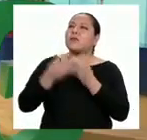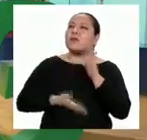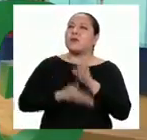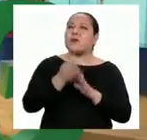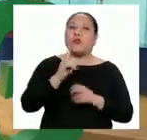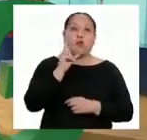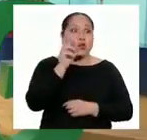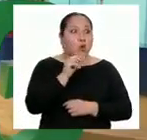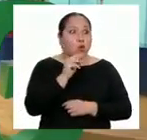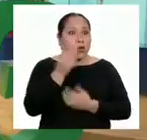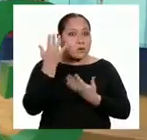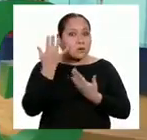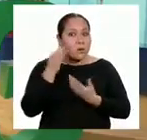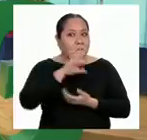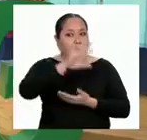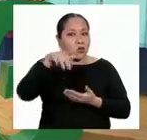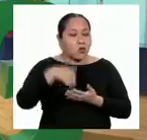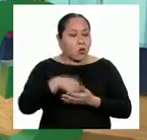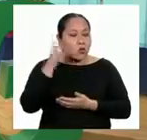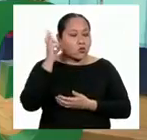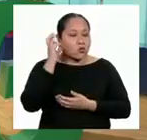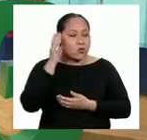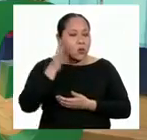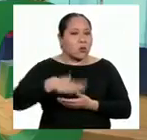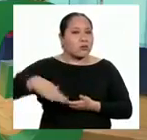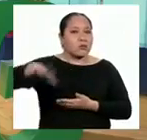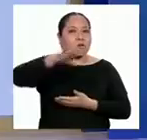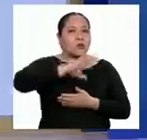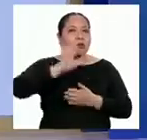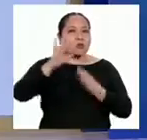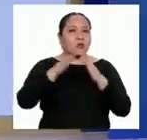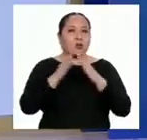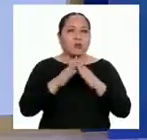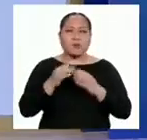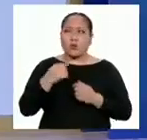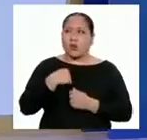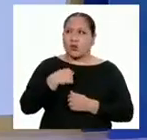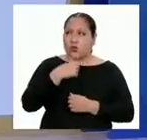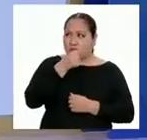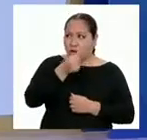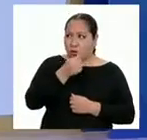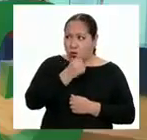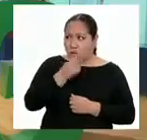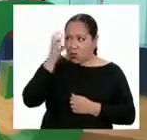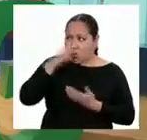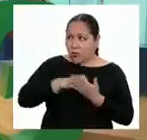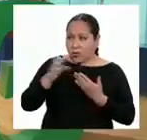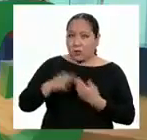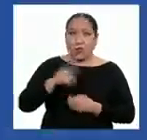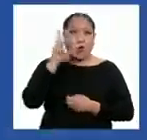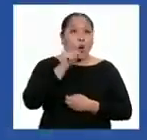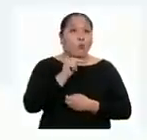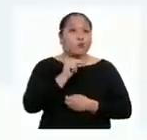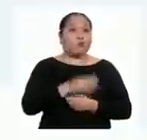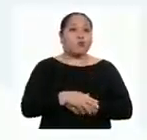comerciales. No, esperemos para que escuchen todas y todos en casa. Pero si yo soy el conductor del programa.